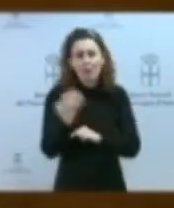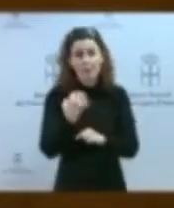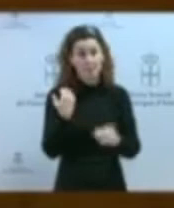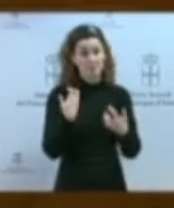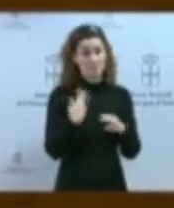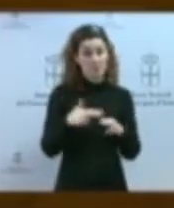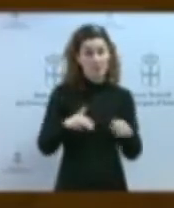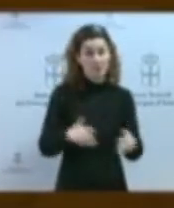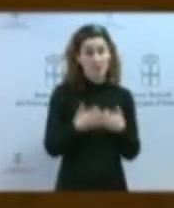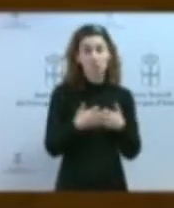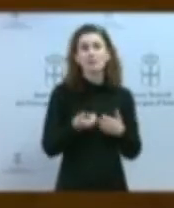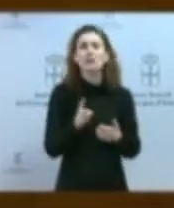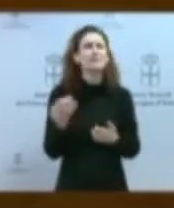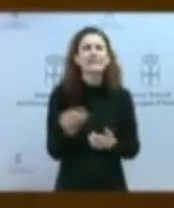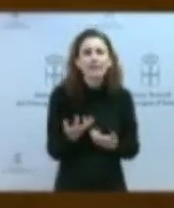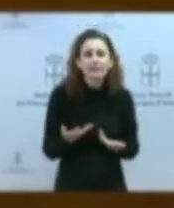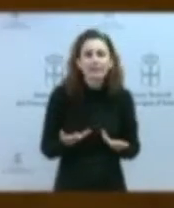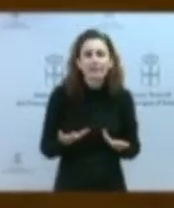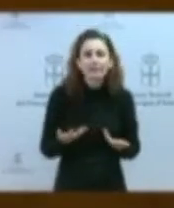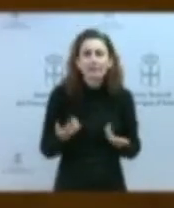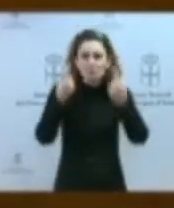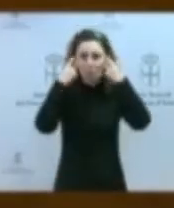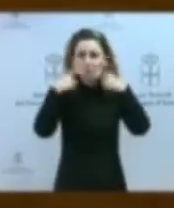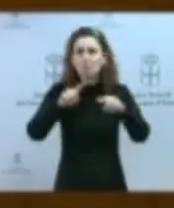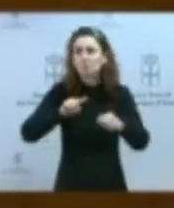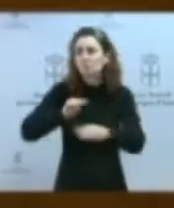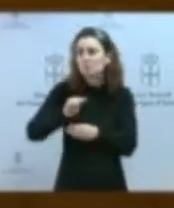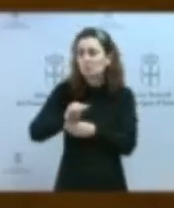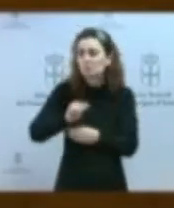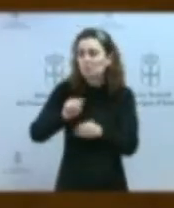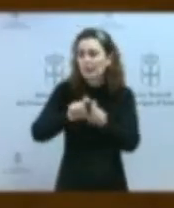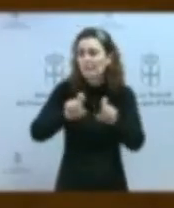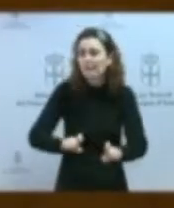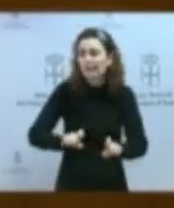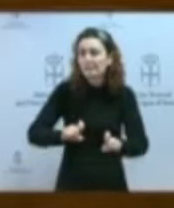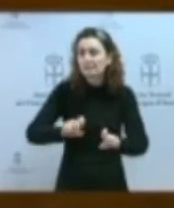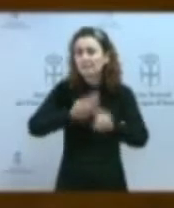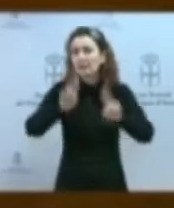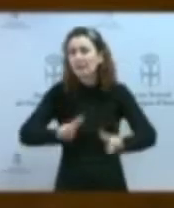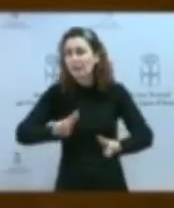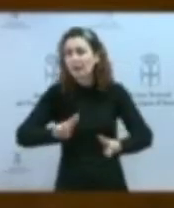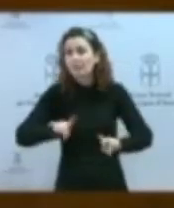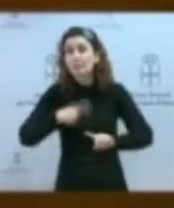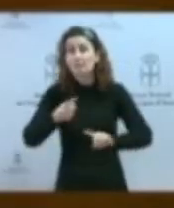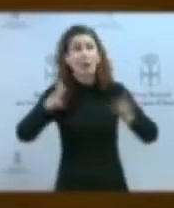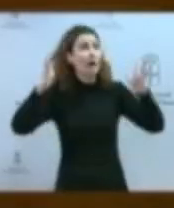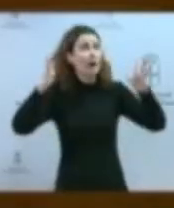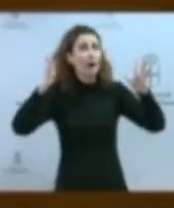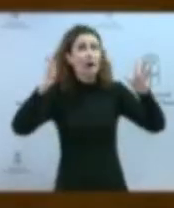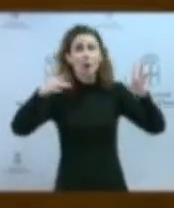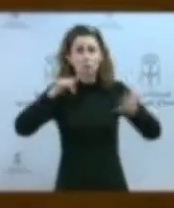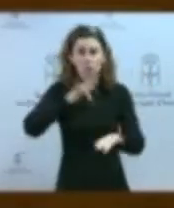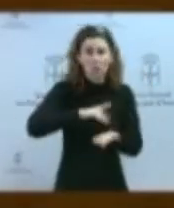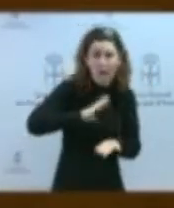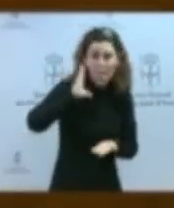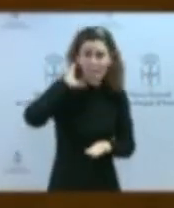dejar hacer, dar subvenciones a multinacionales y luego alarmarnos y pedir movilización cuando esas multinacionales cierran o deslocalizan. Tenemos que cambiar el